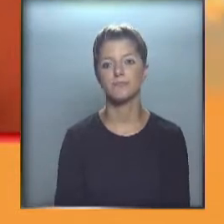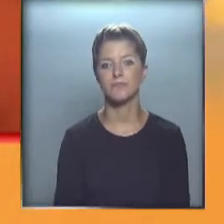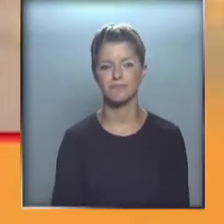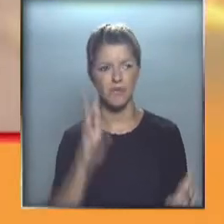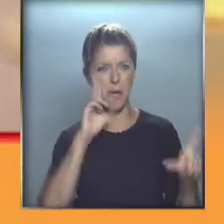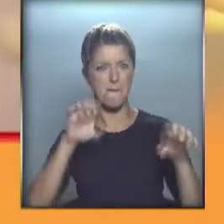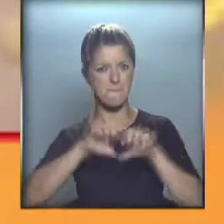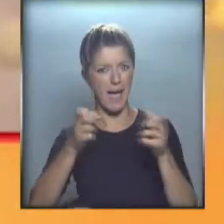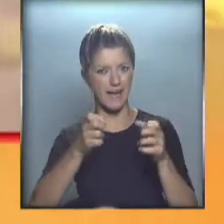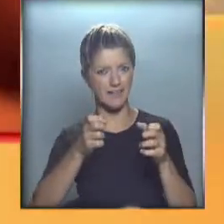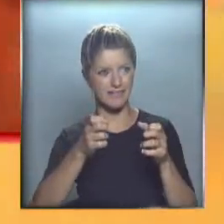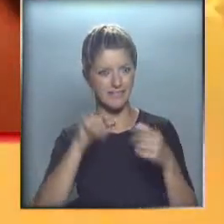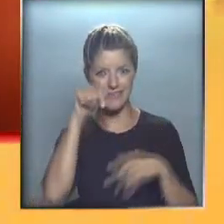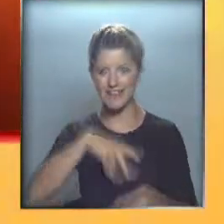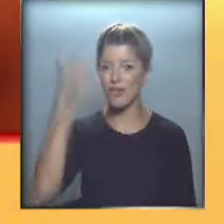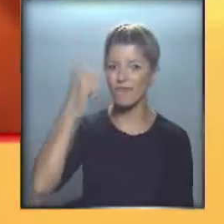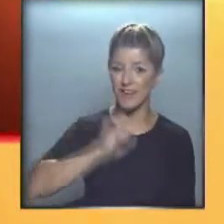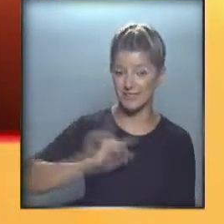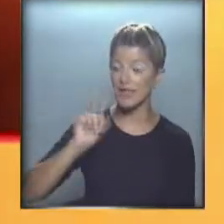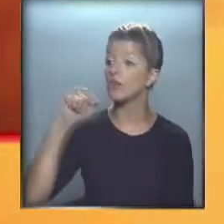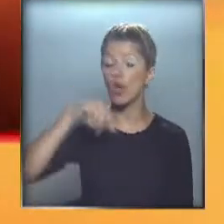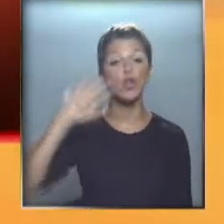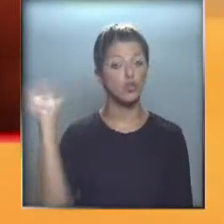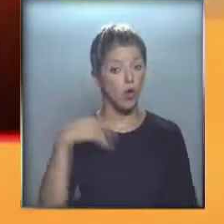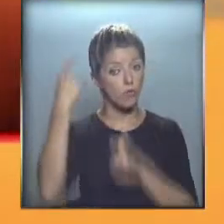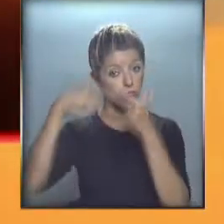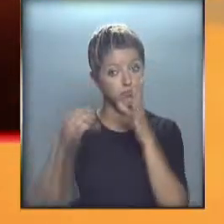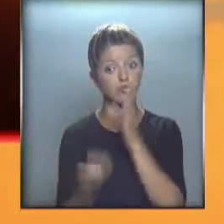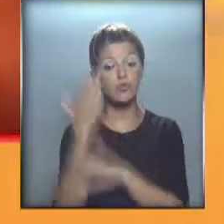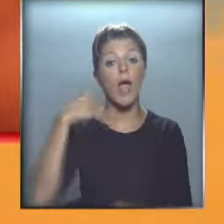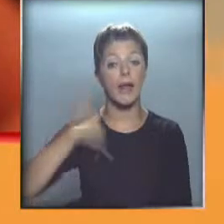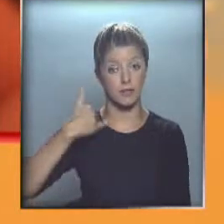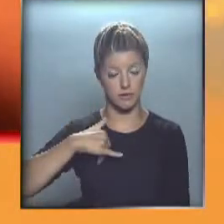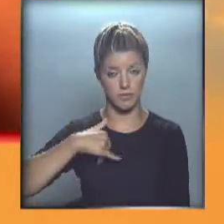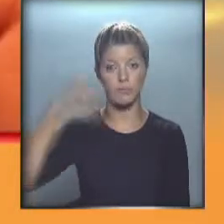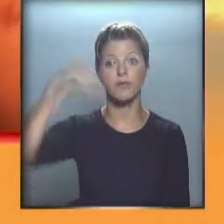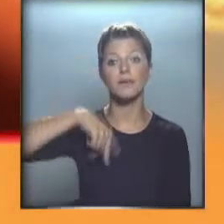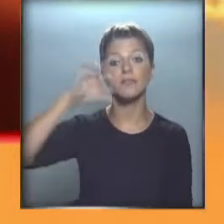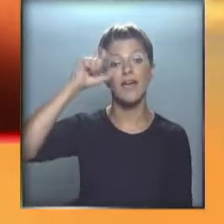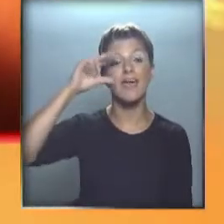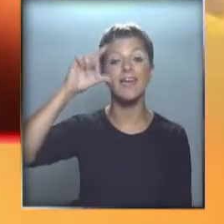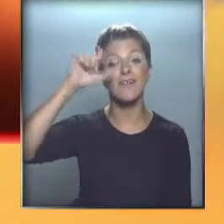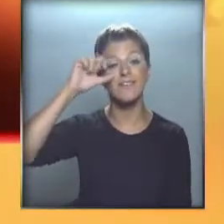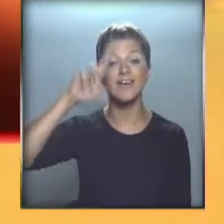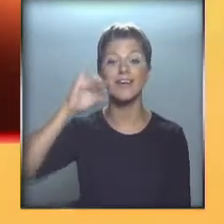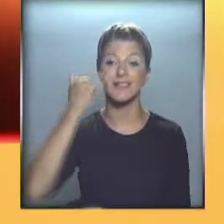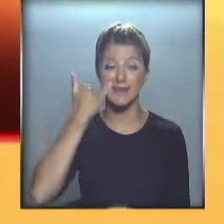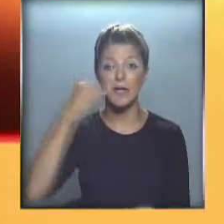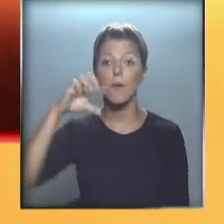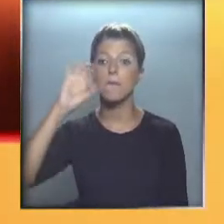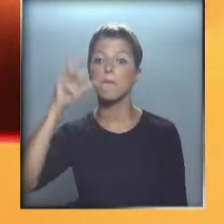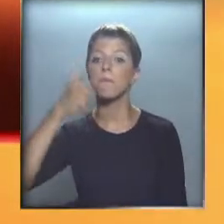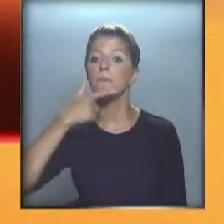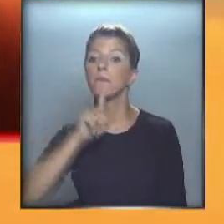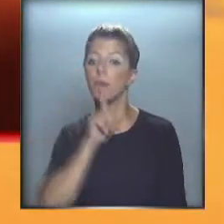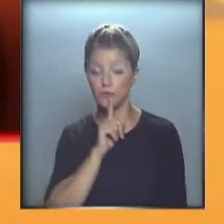Muy bien. Esto es todo hecho por argentinos. Todo hecho por argentinos. Este se llama Every Post. Uno Every Post. Elige las redes sociales que quiere postear